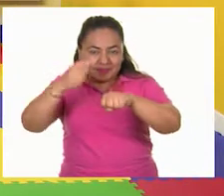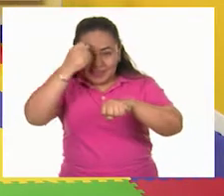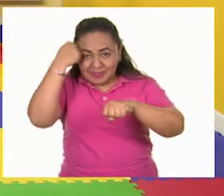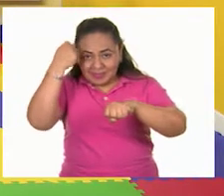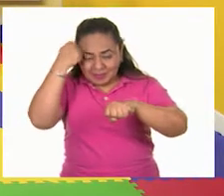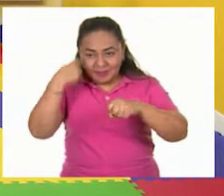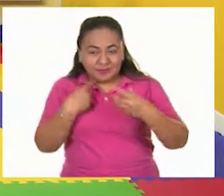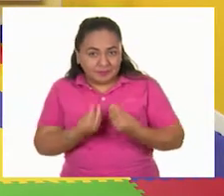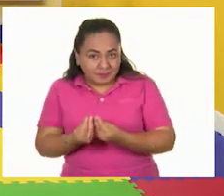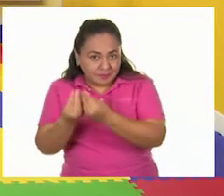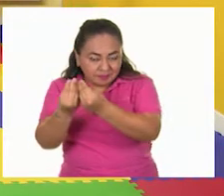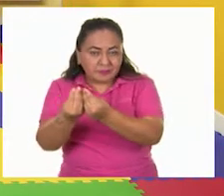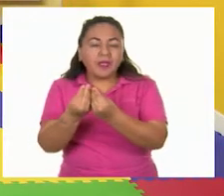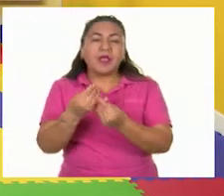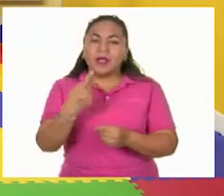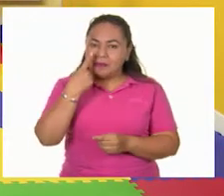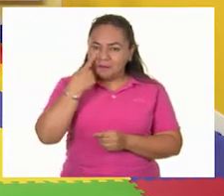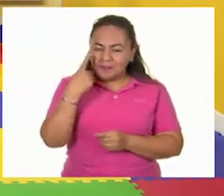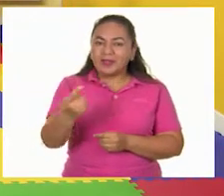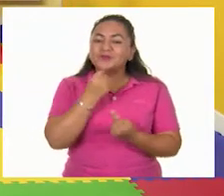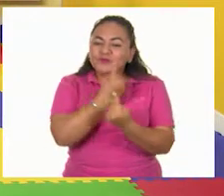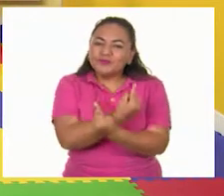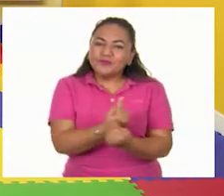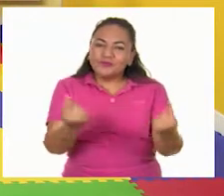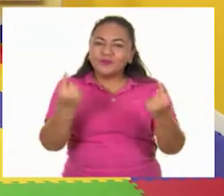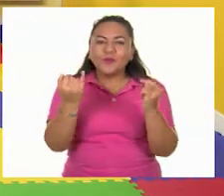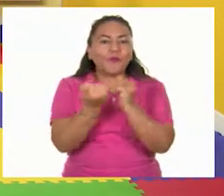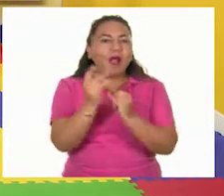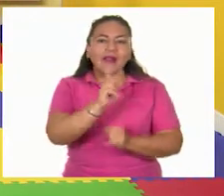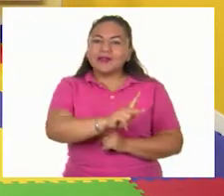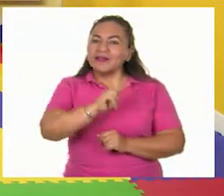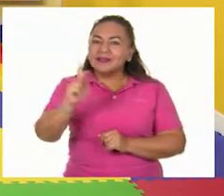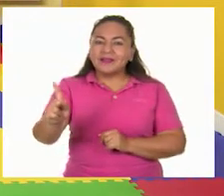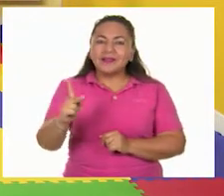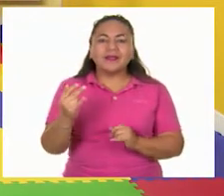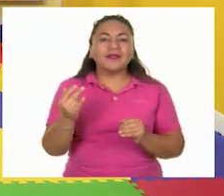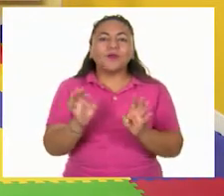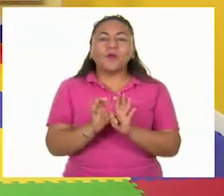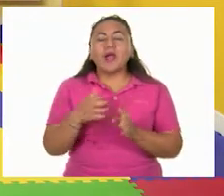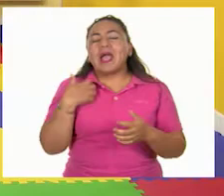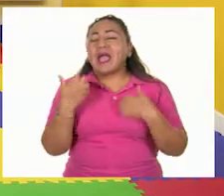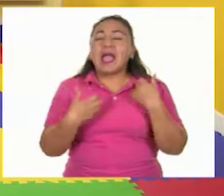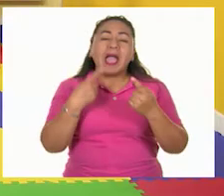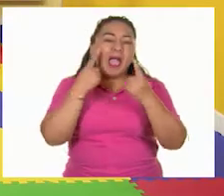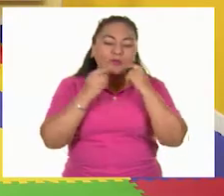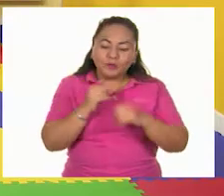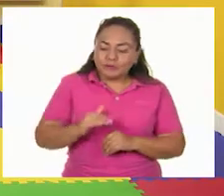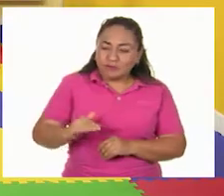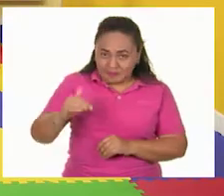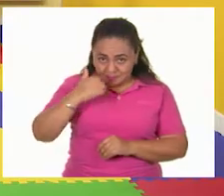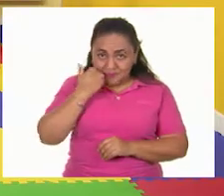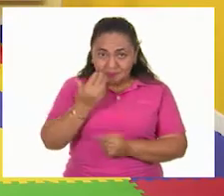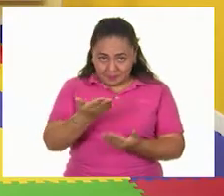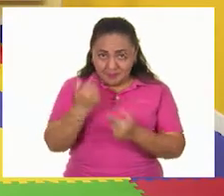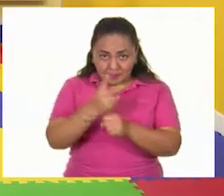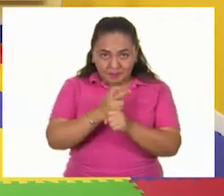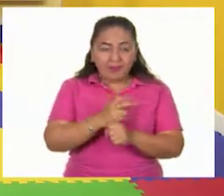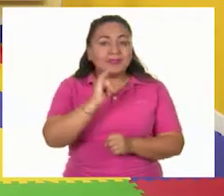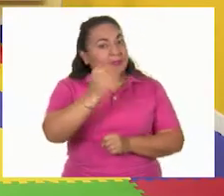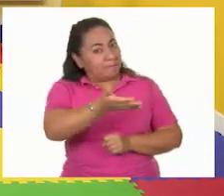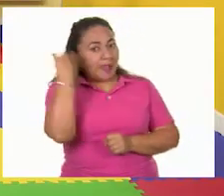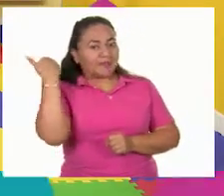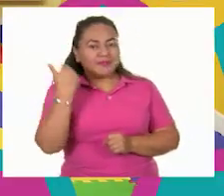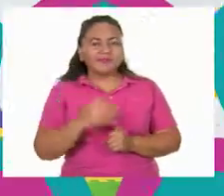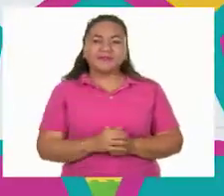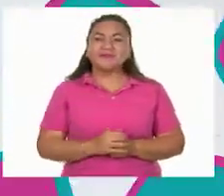con su familia, les invitamos a ver a estas niñas y niños que, igual que él, están viviendo esta etapa de su desarrollo. ¿Quieres invitarlos? ¡Sí,